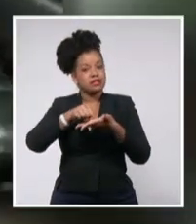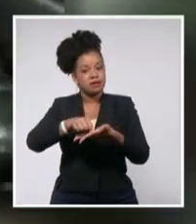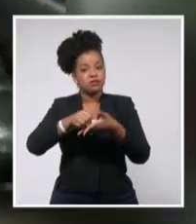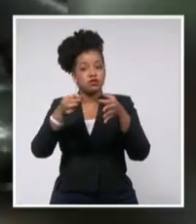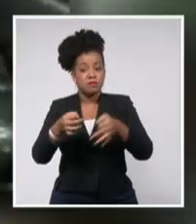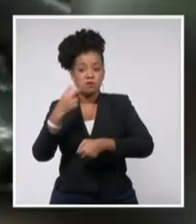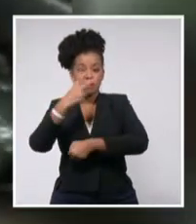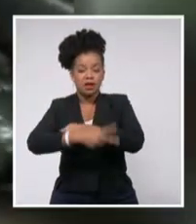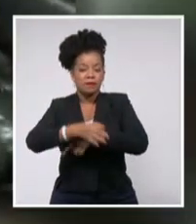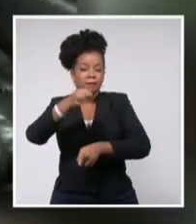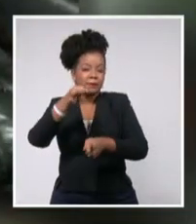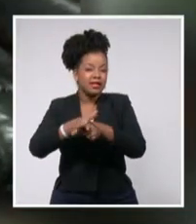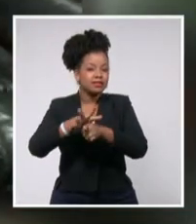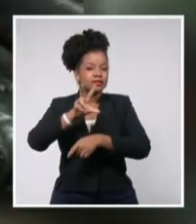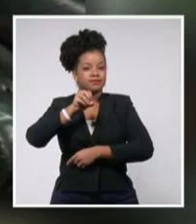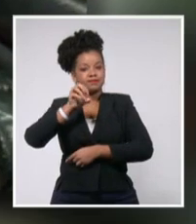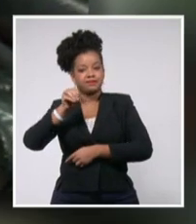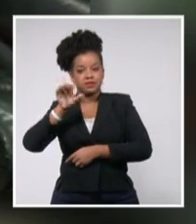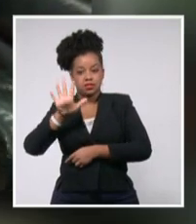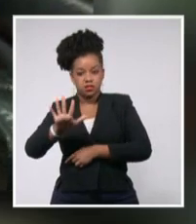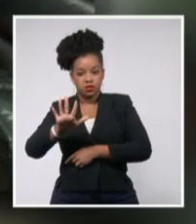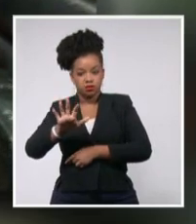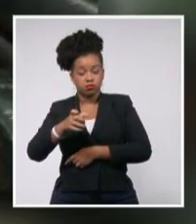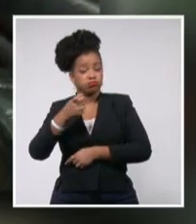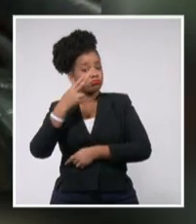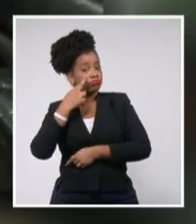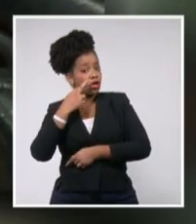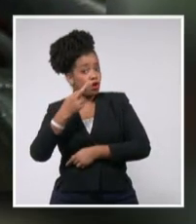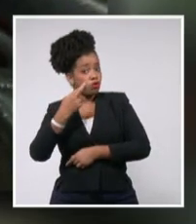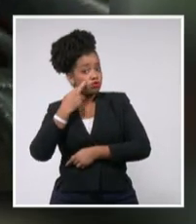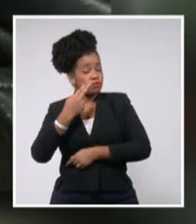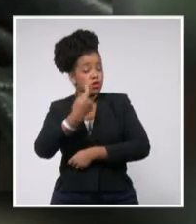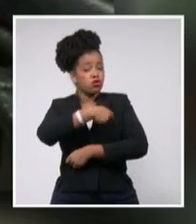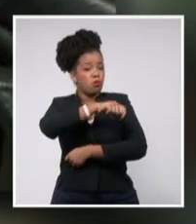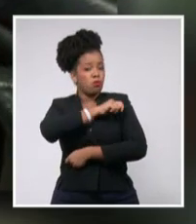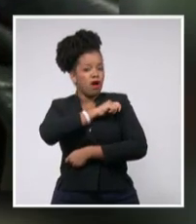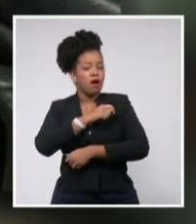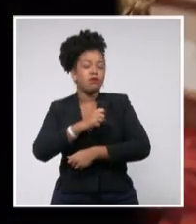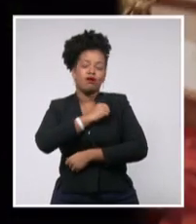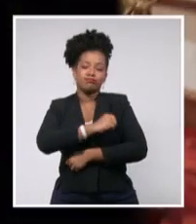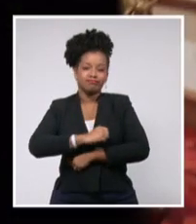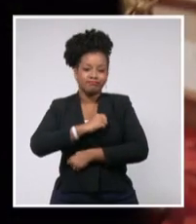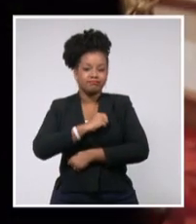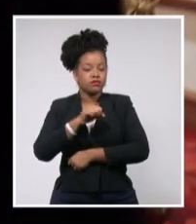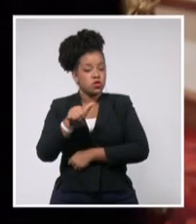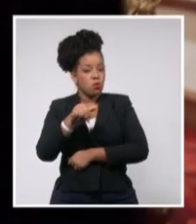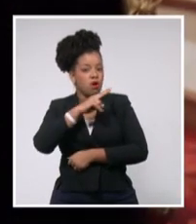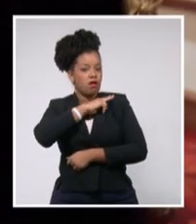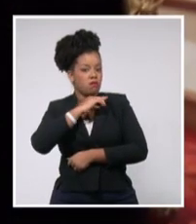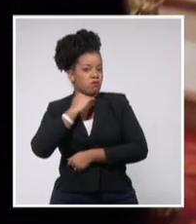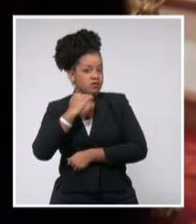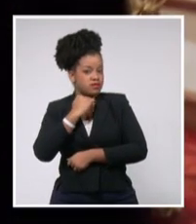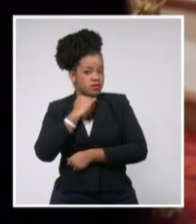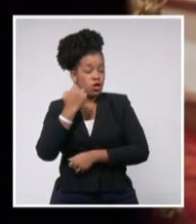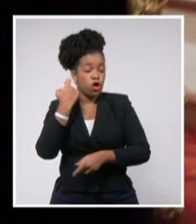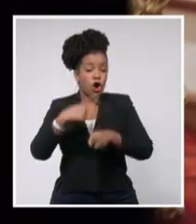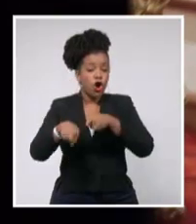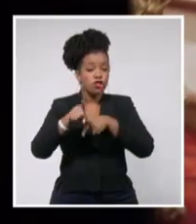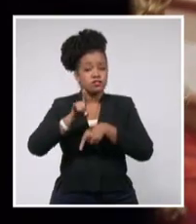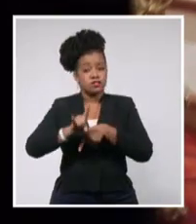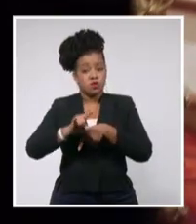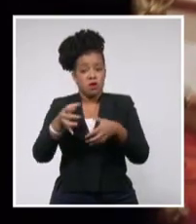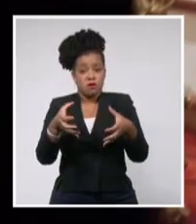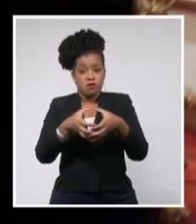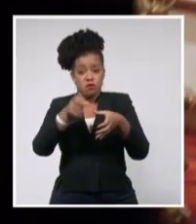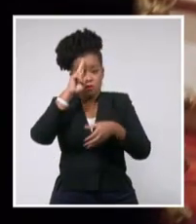Suatini desde 2005, con amplio reconocimiento de la población y las autoridades locales. Otros 19 médicos cubanos